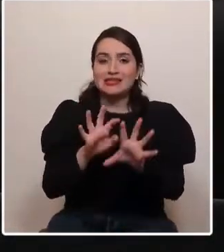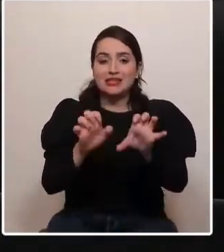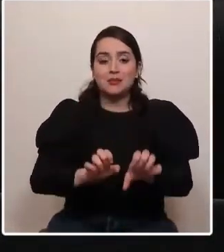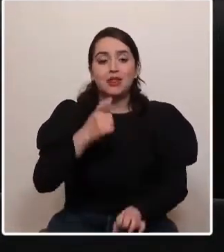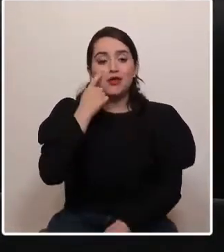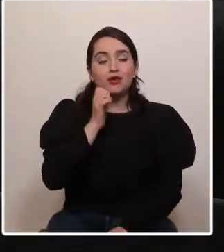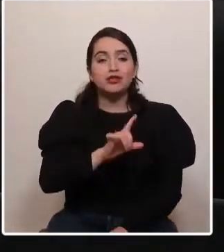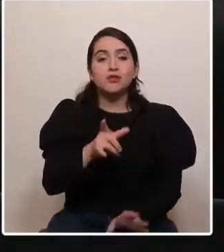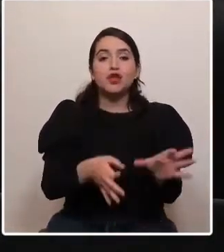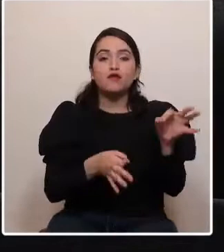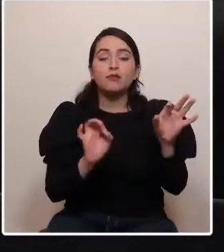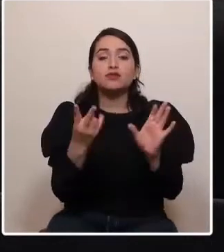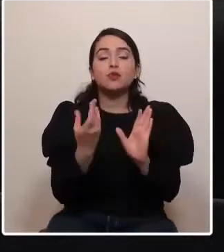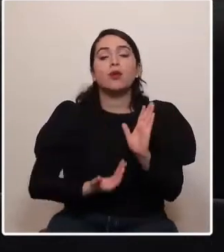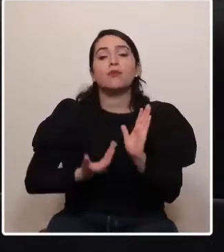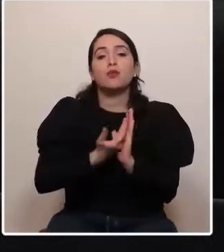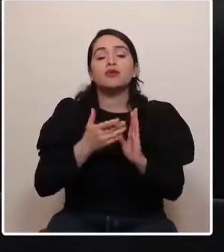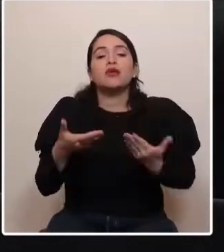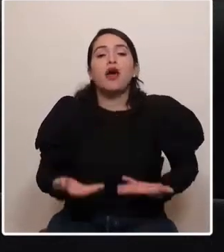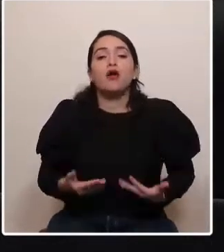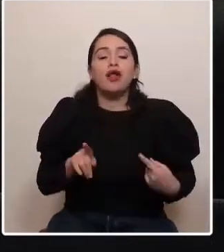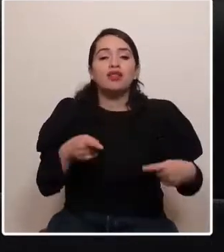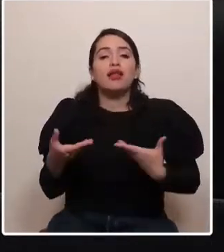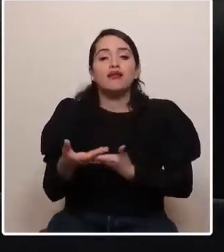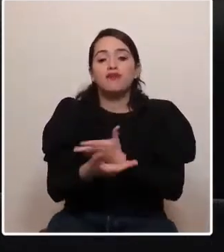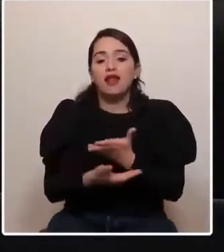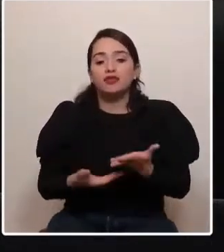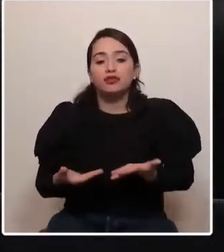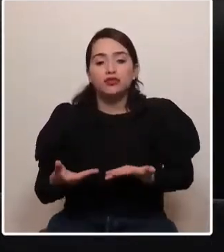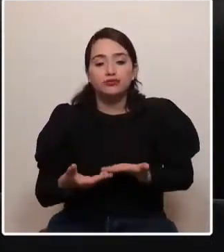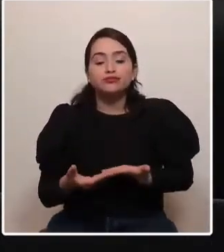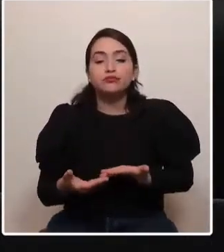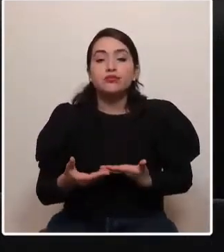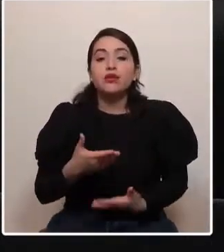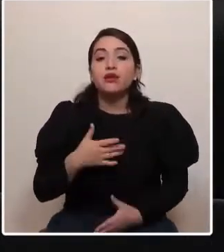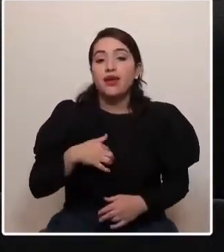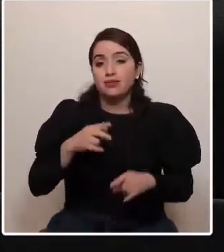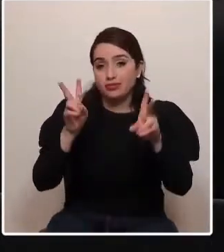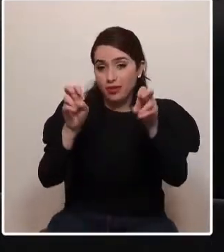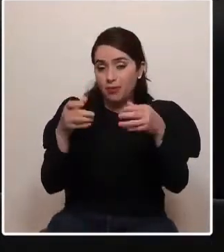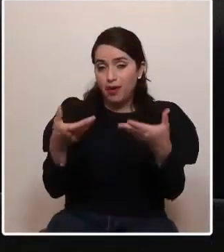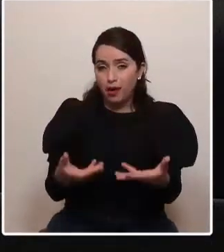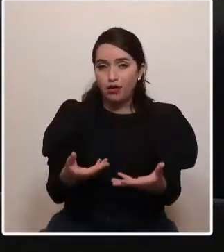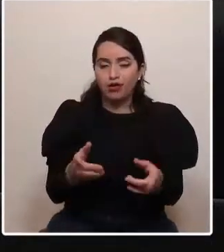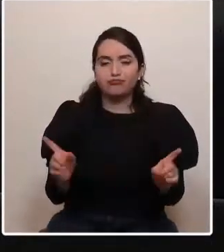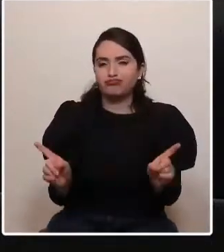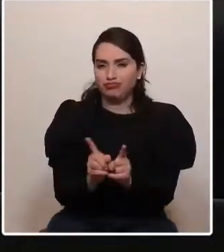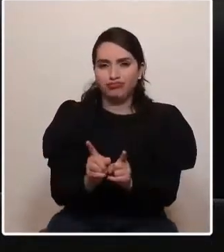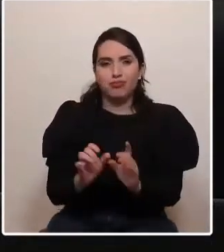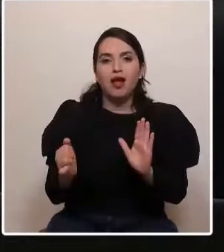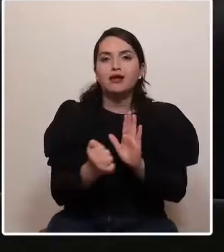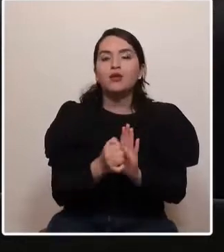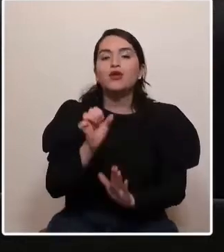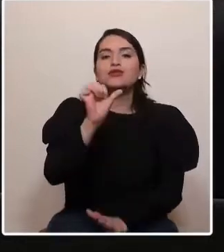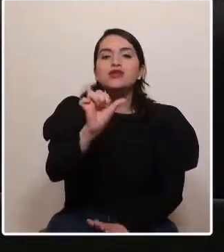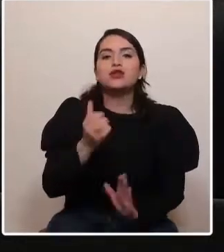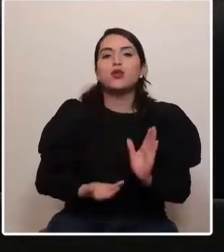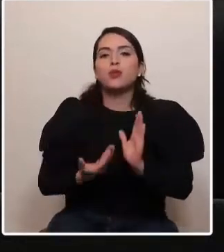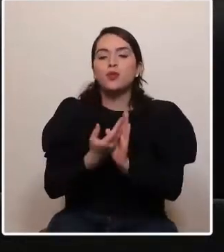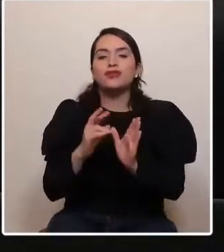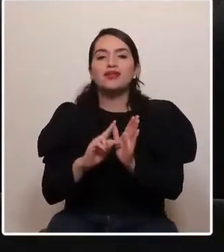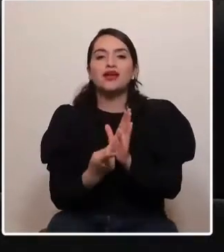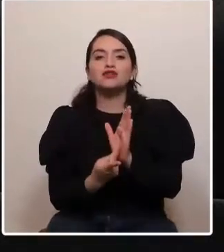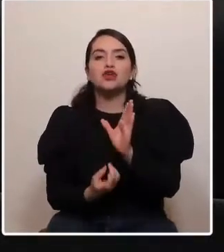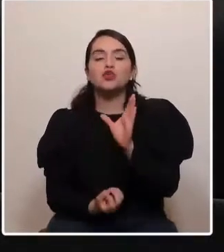en el informe de segunda propuesta que estamos deliberando. En esta ocasión quiero referirme brevemente al artículo 6 de la propuesta y a la indicación renovada número